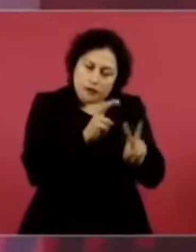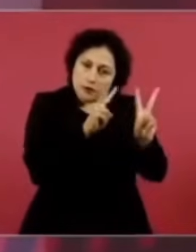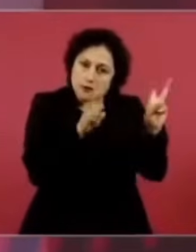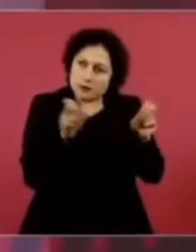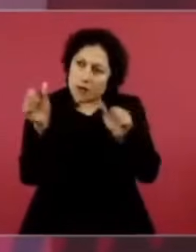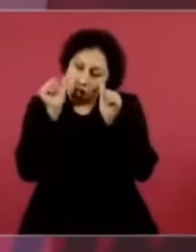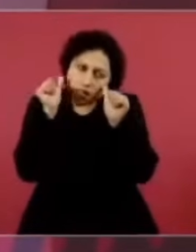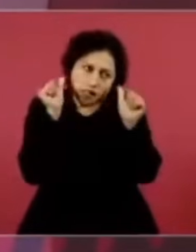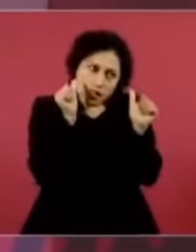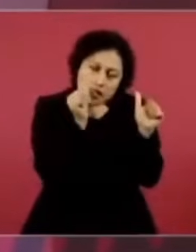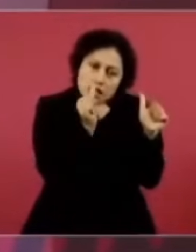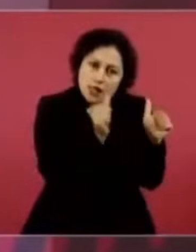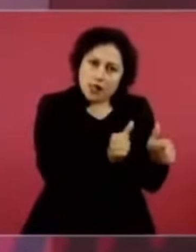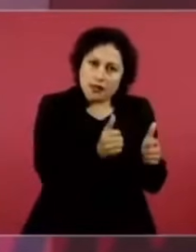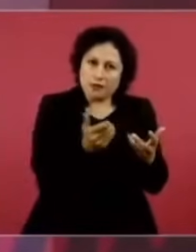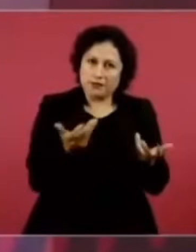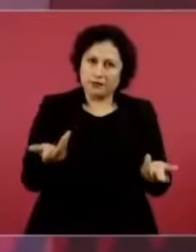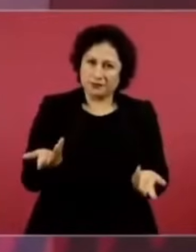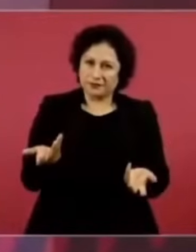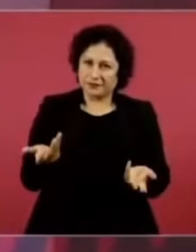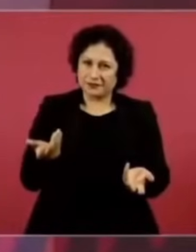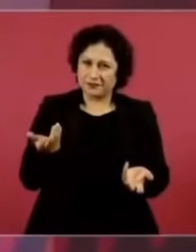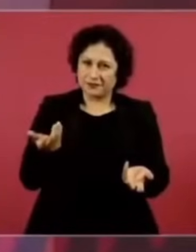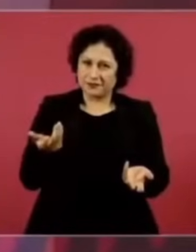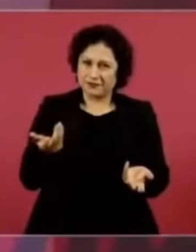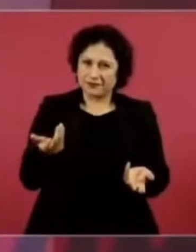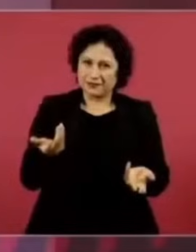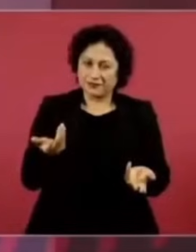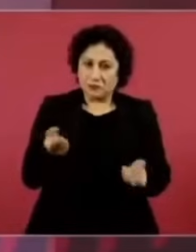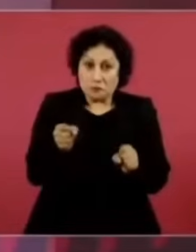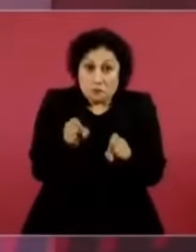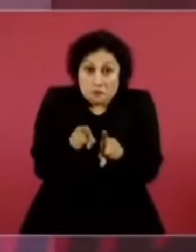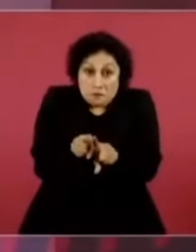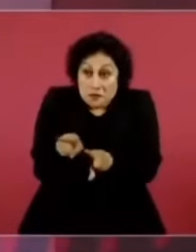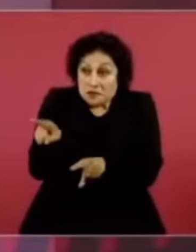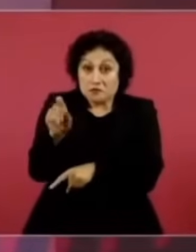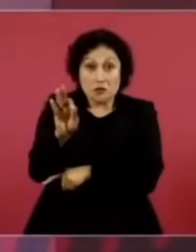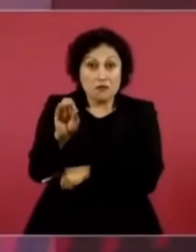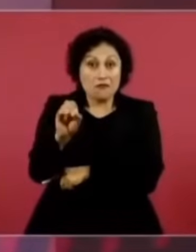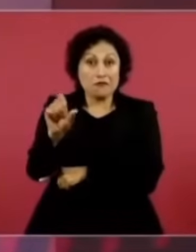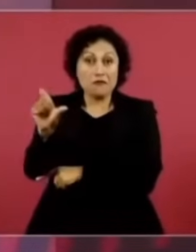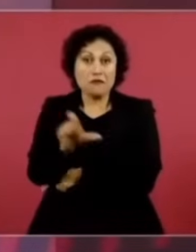por un asunto así? Hasta Fox puso.